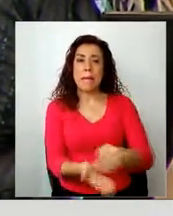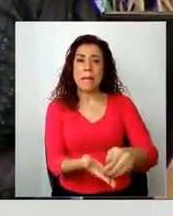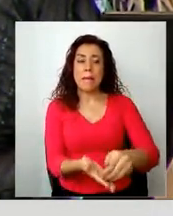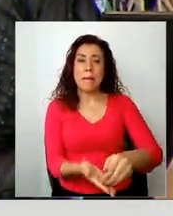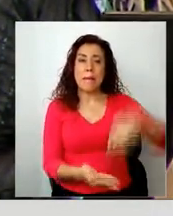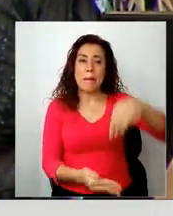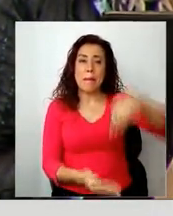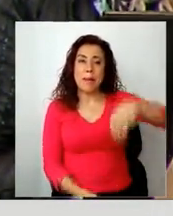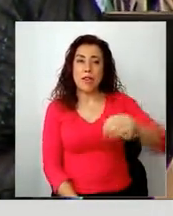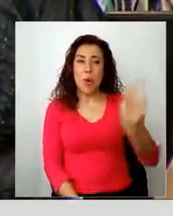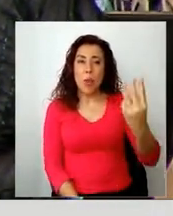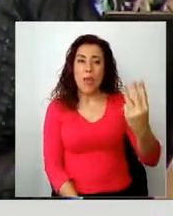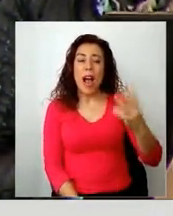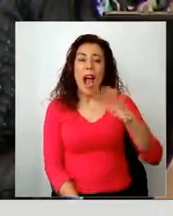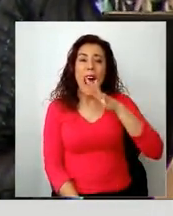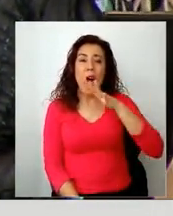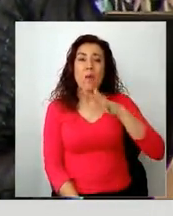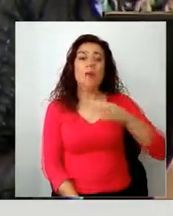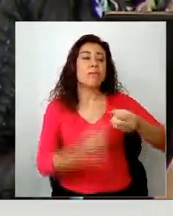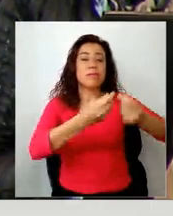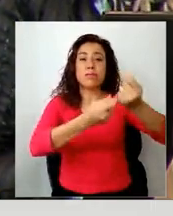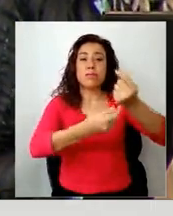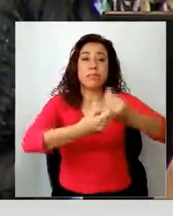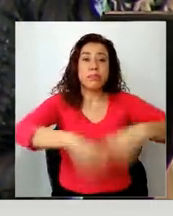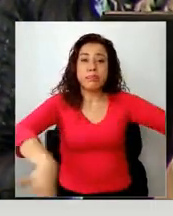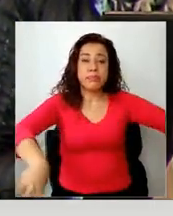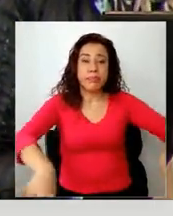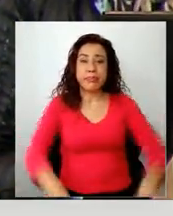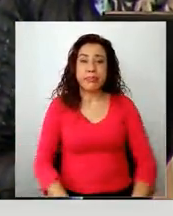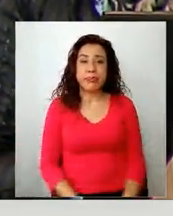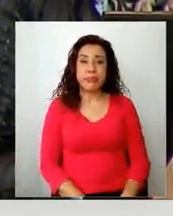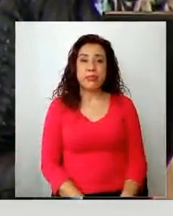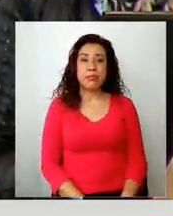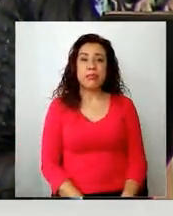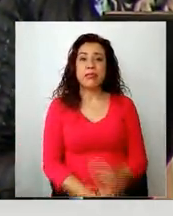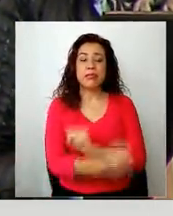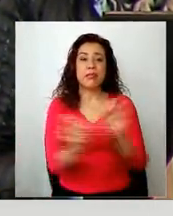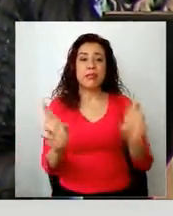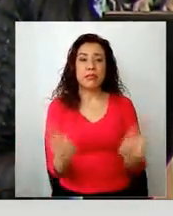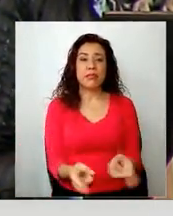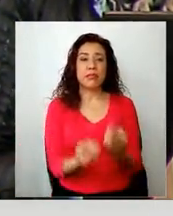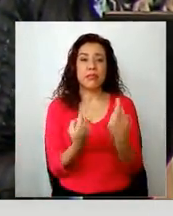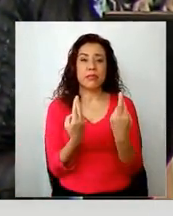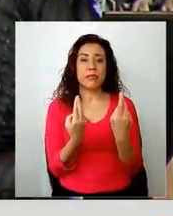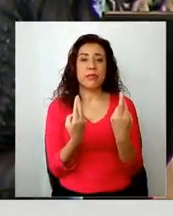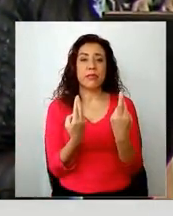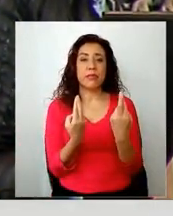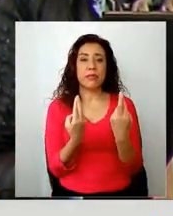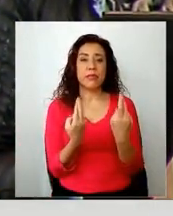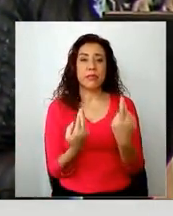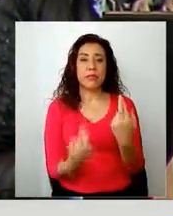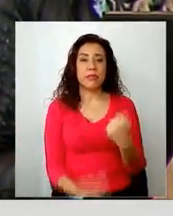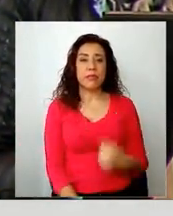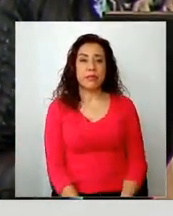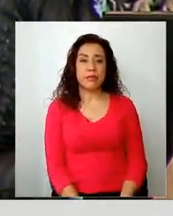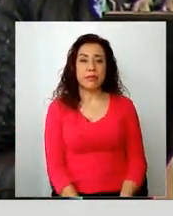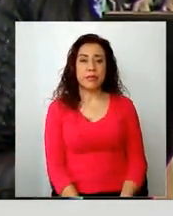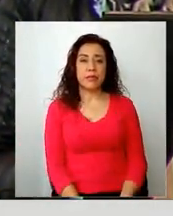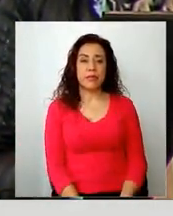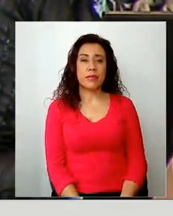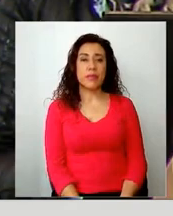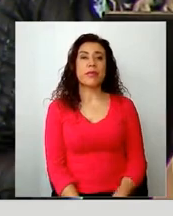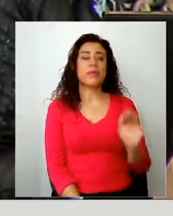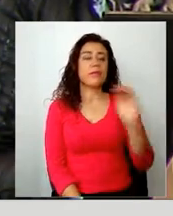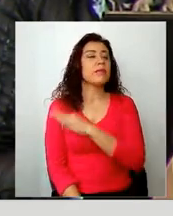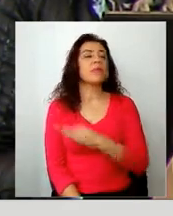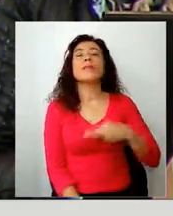agua que desperdiciamos y que no recuperamos presidente por su intermedio a la ministra que preside